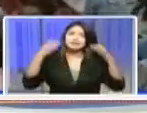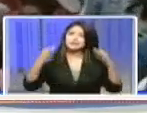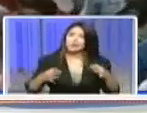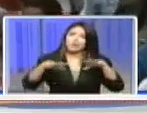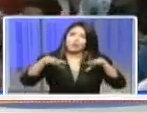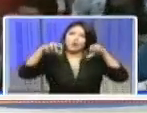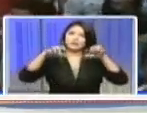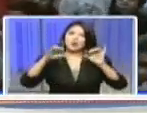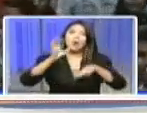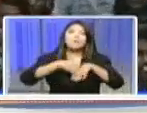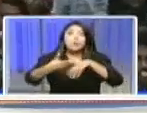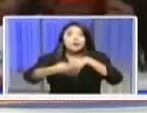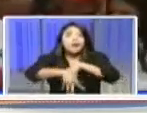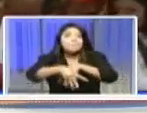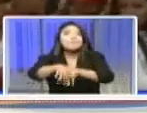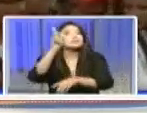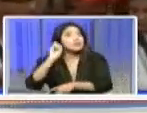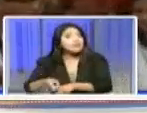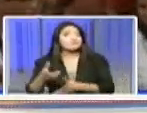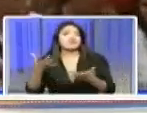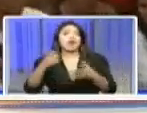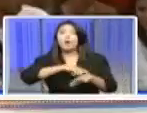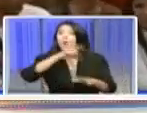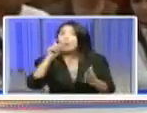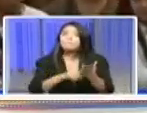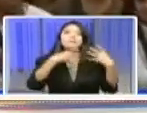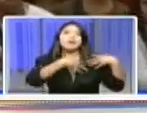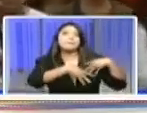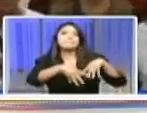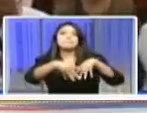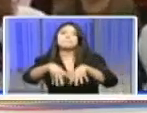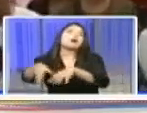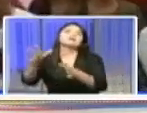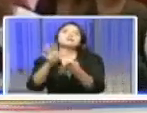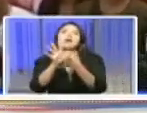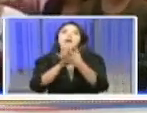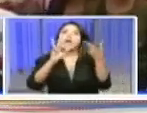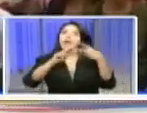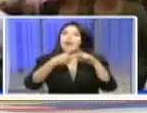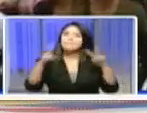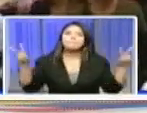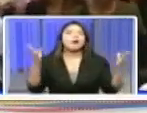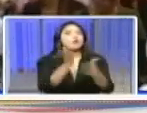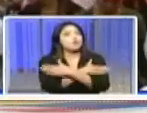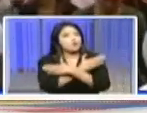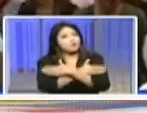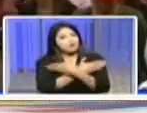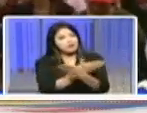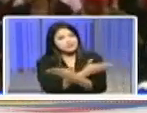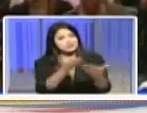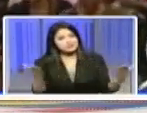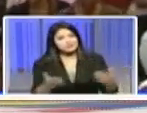porque la marcha tenía que darse completa, como se ha dado, en paz. Los felicito.